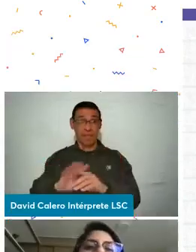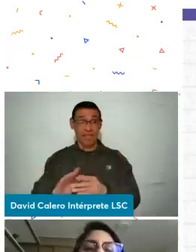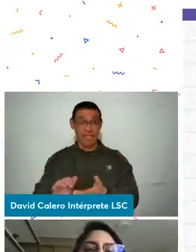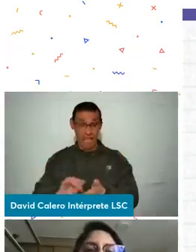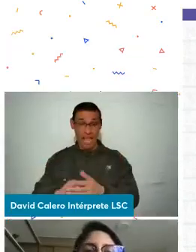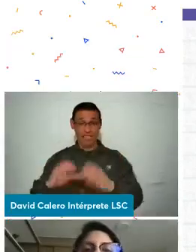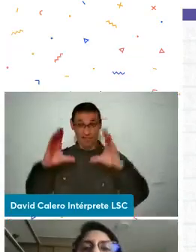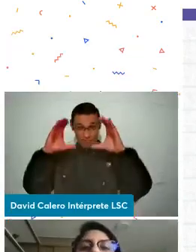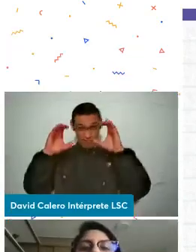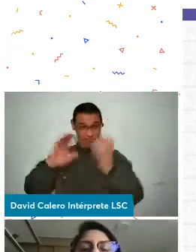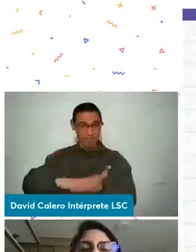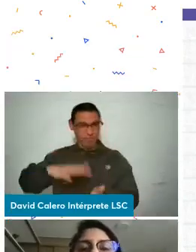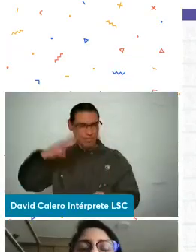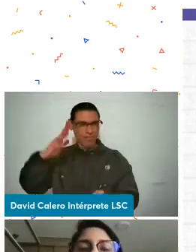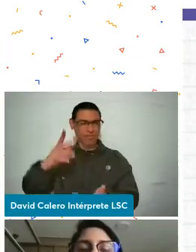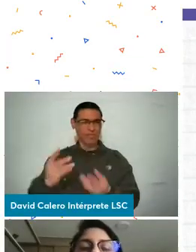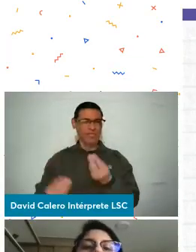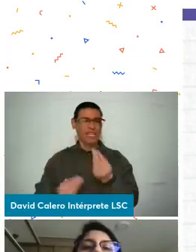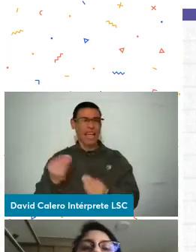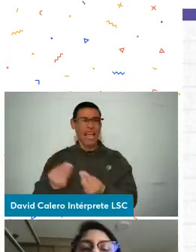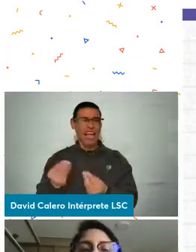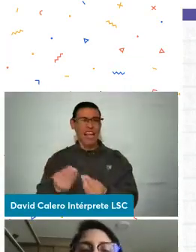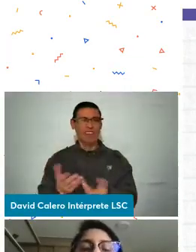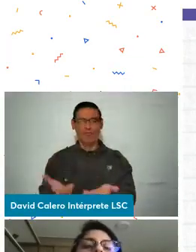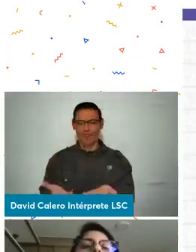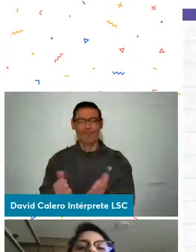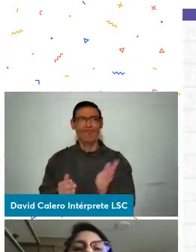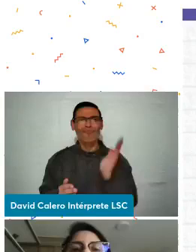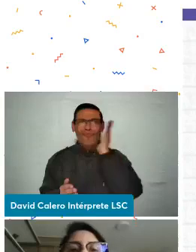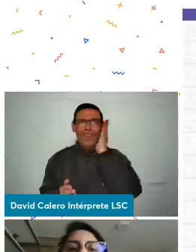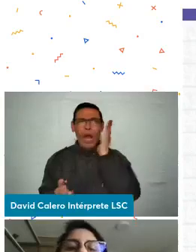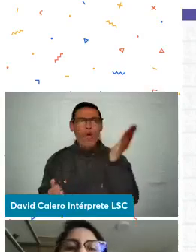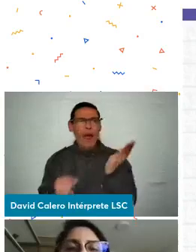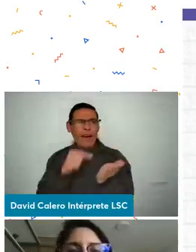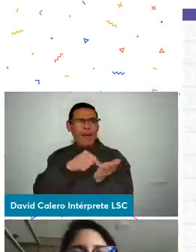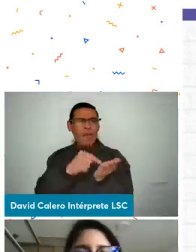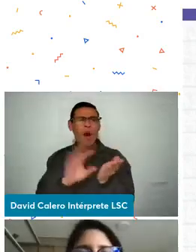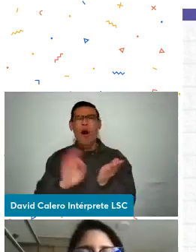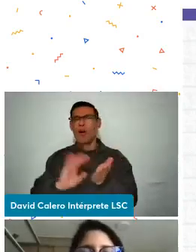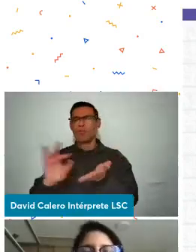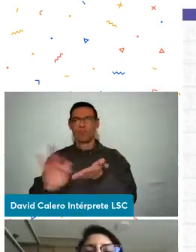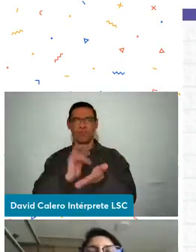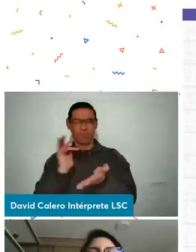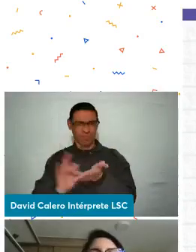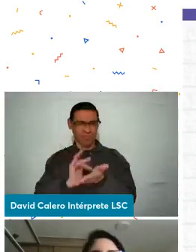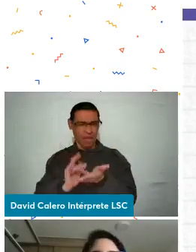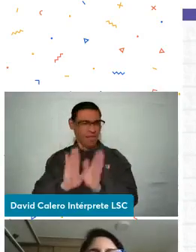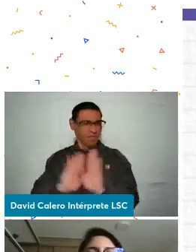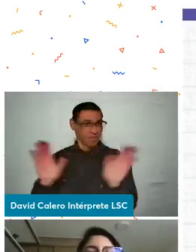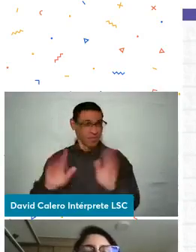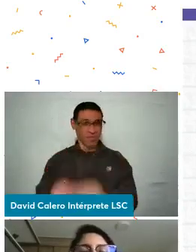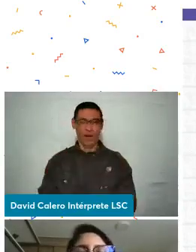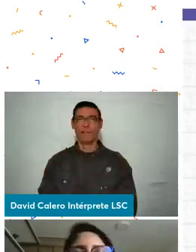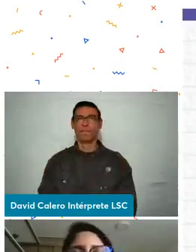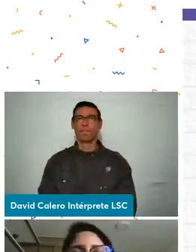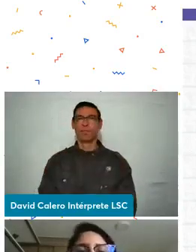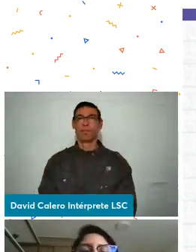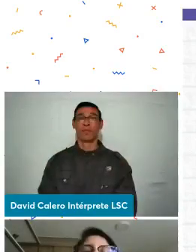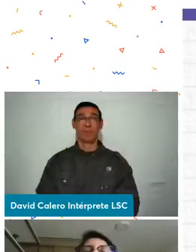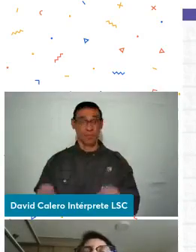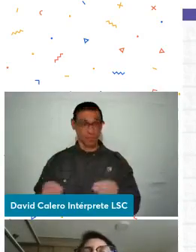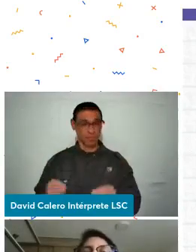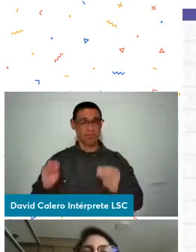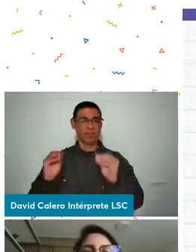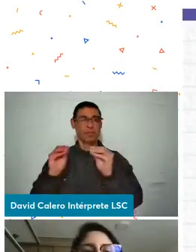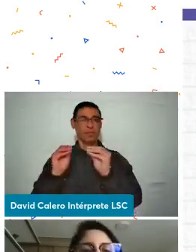aumentada solo necesitamos un dispositivo móvil como un celular o una tablet con una cámara web. Bien. Ahora sí